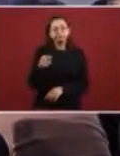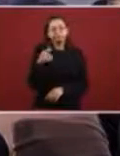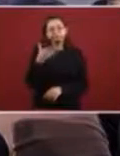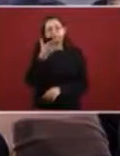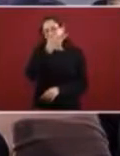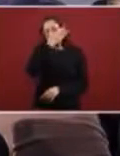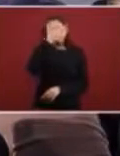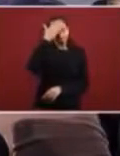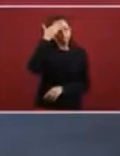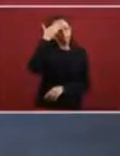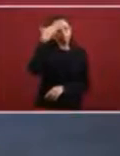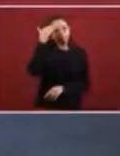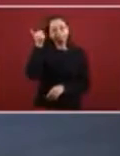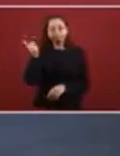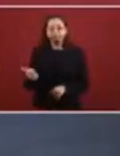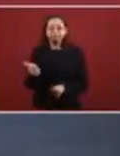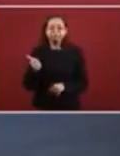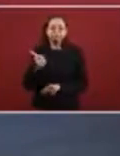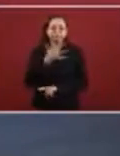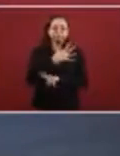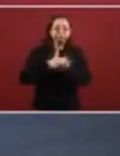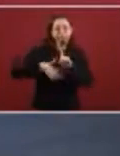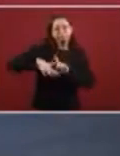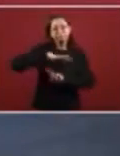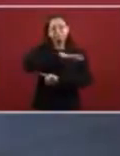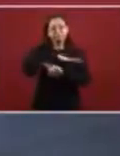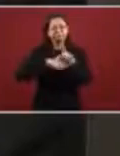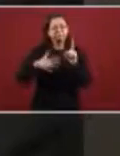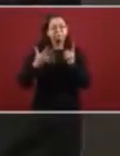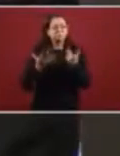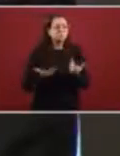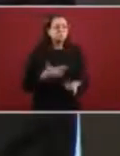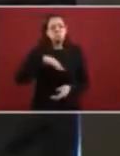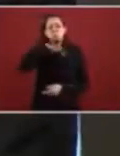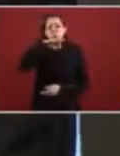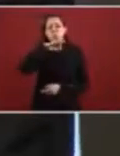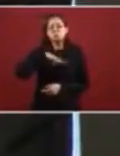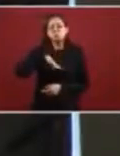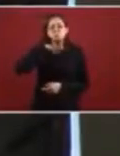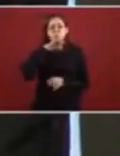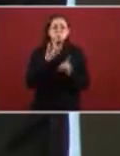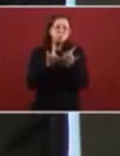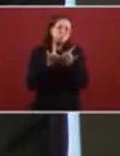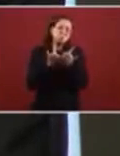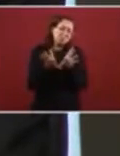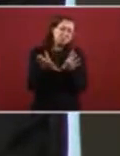y las circunstancias no se los permitieron también